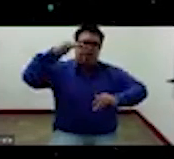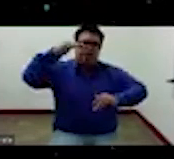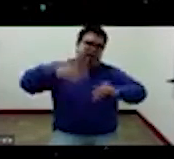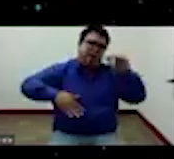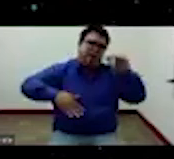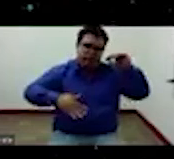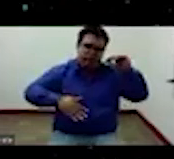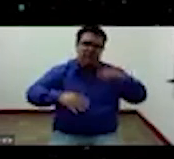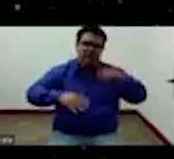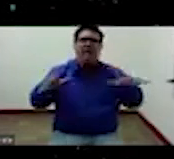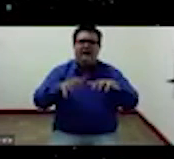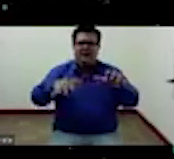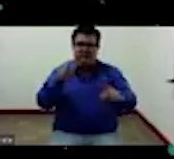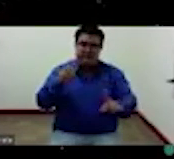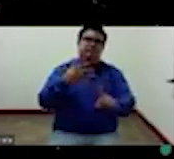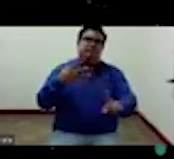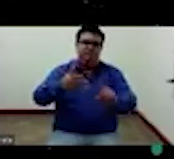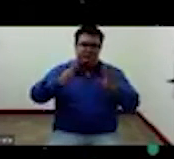violento.